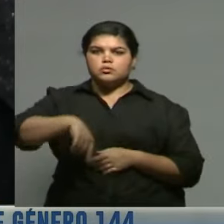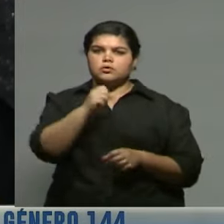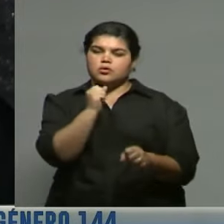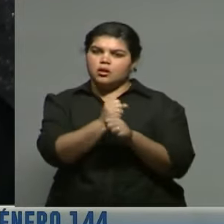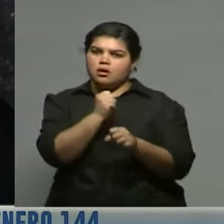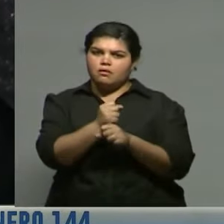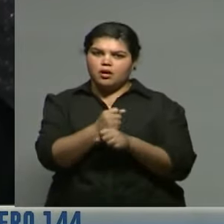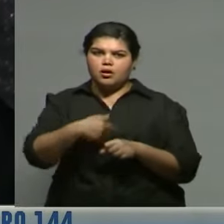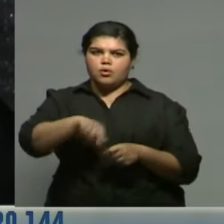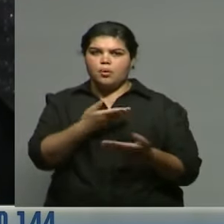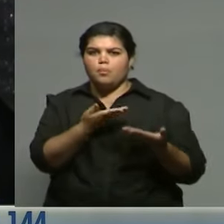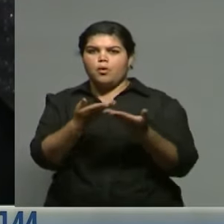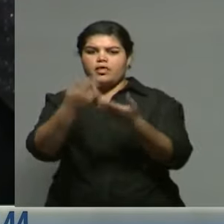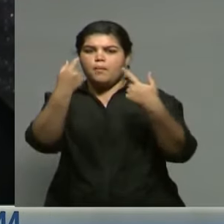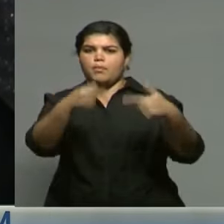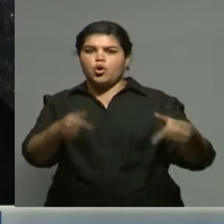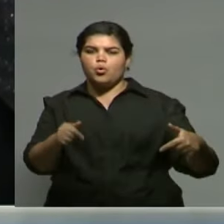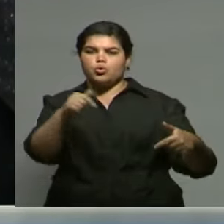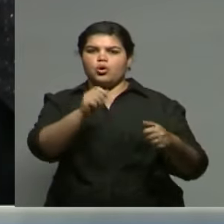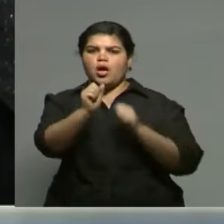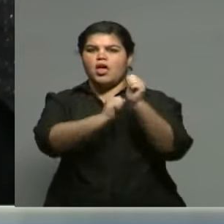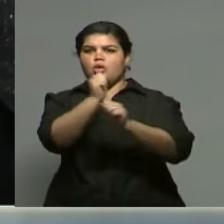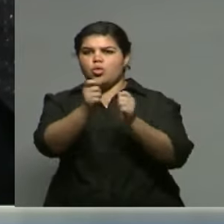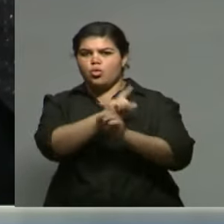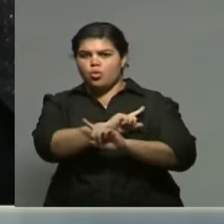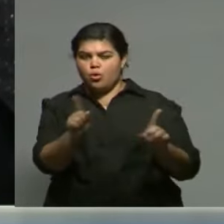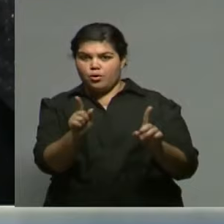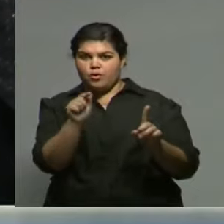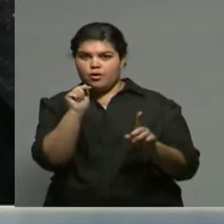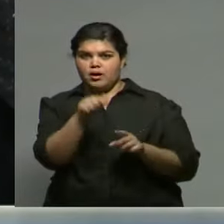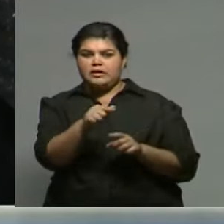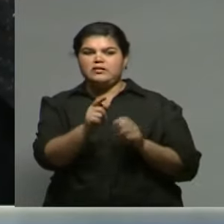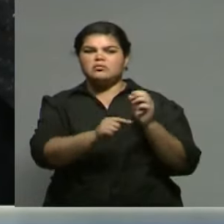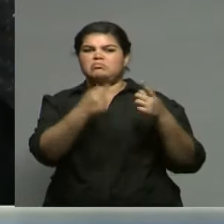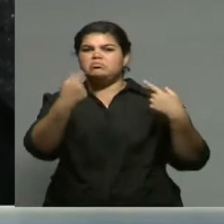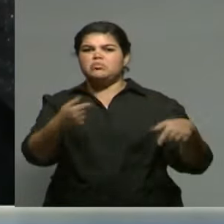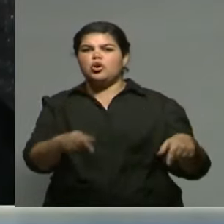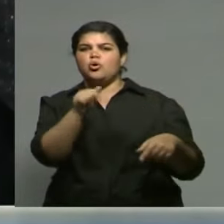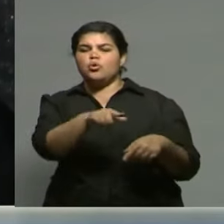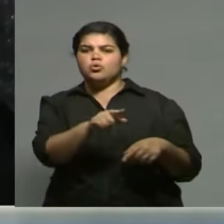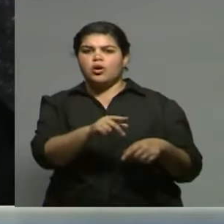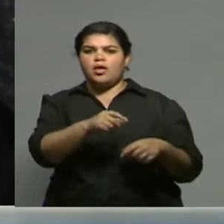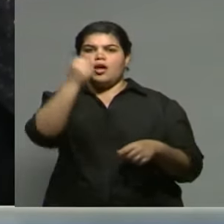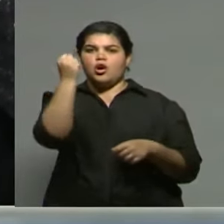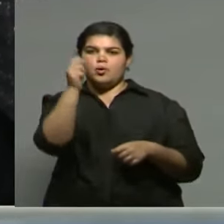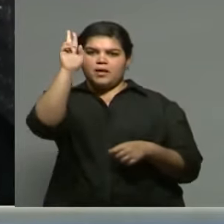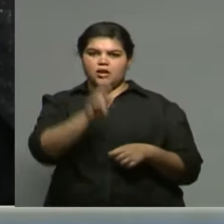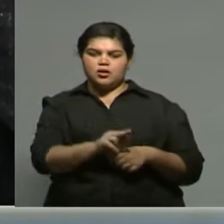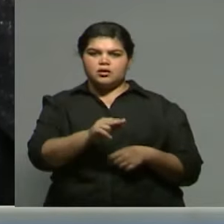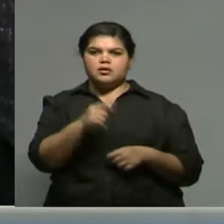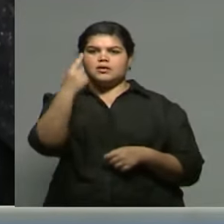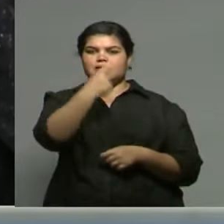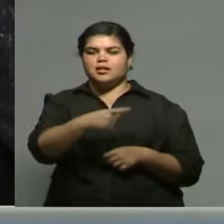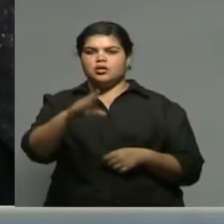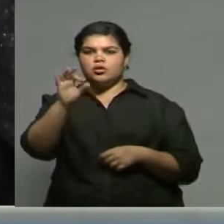que no estamos hablando de un producto industrial, sino estamos hablando de un producto de una economía regional que produce 105.000